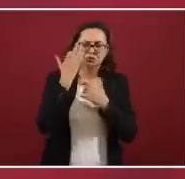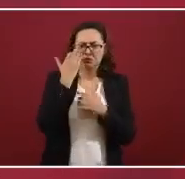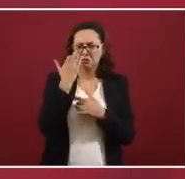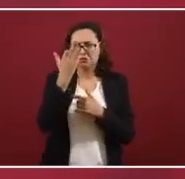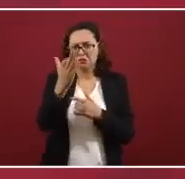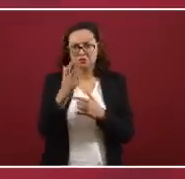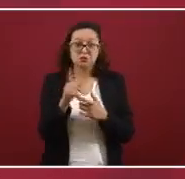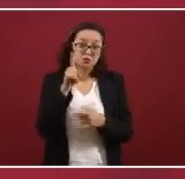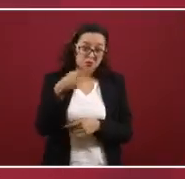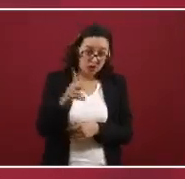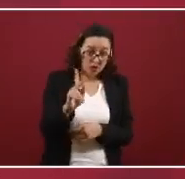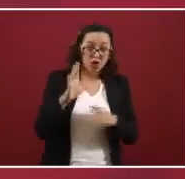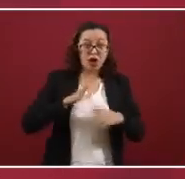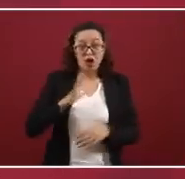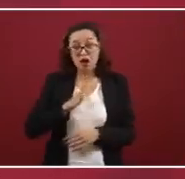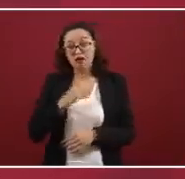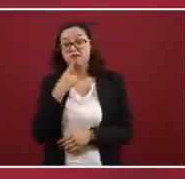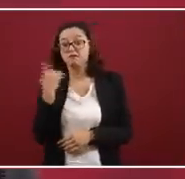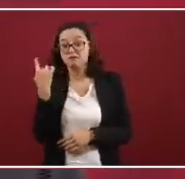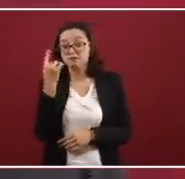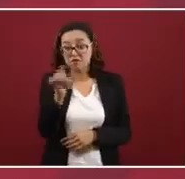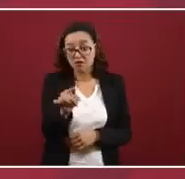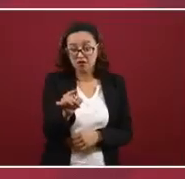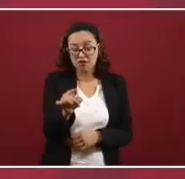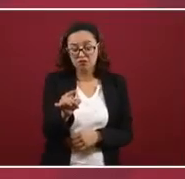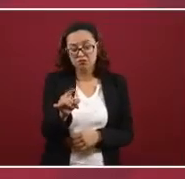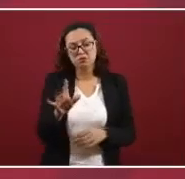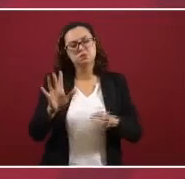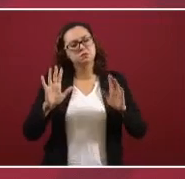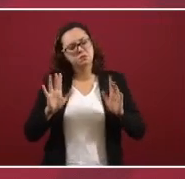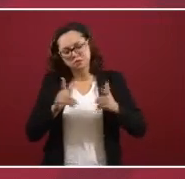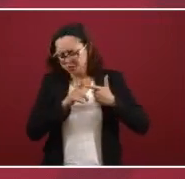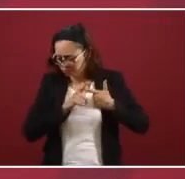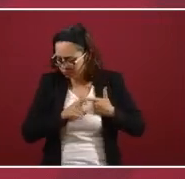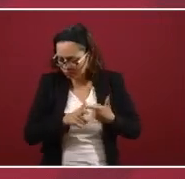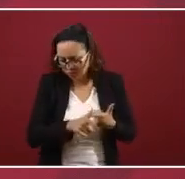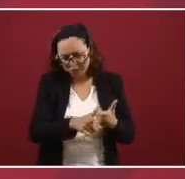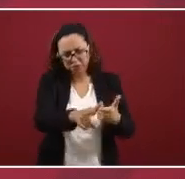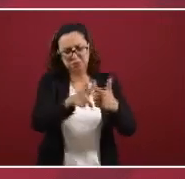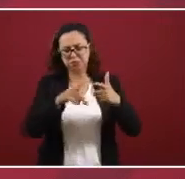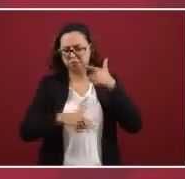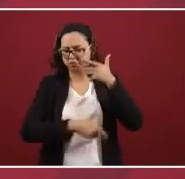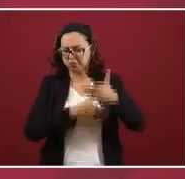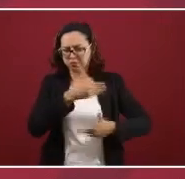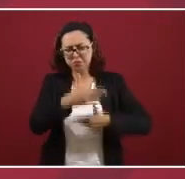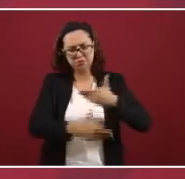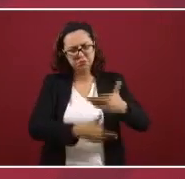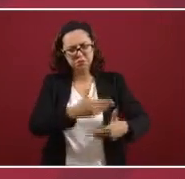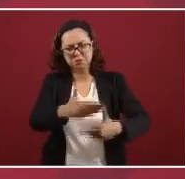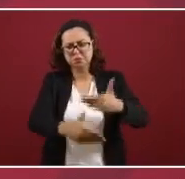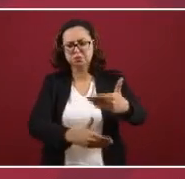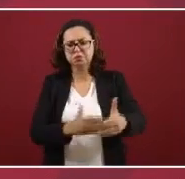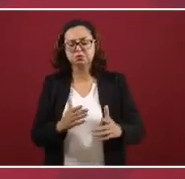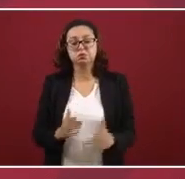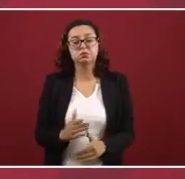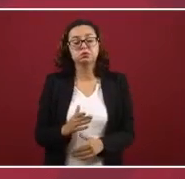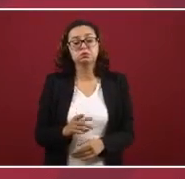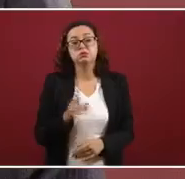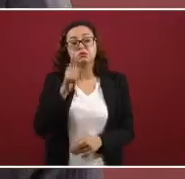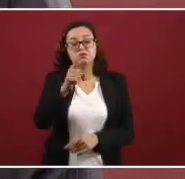entonces, por lo que corresponde al Ejecutivo, darles curso para que la